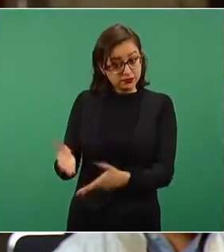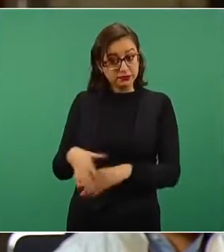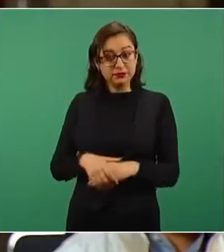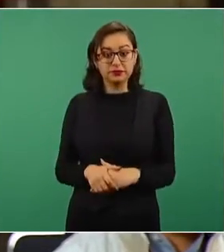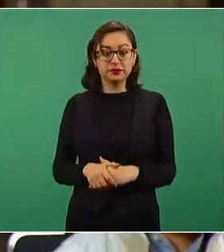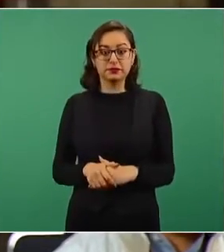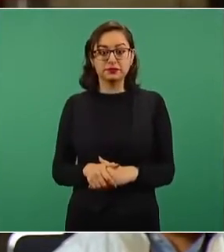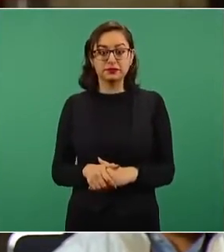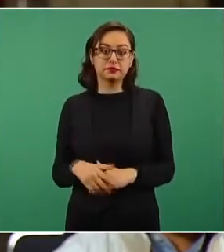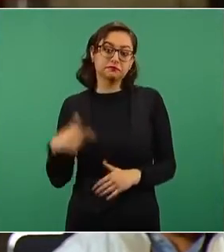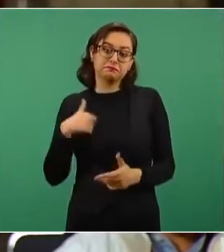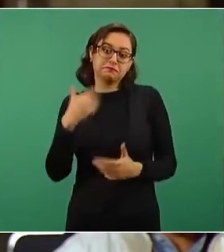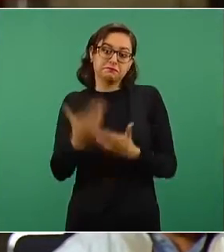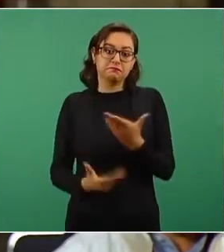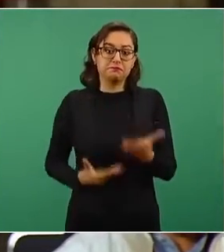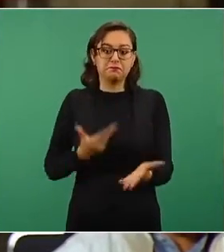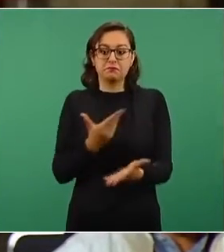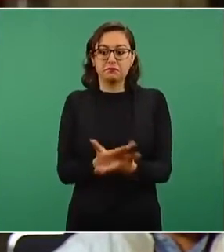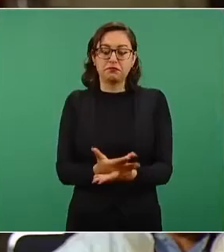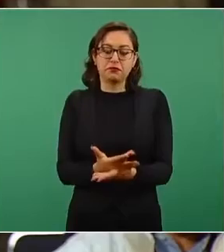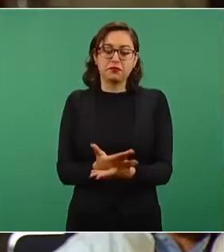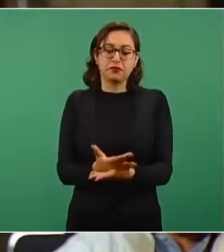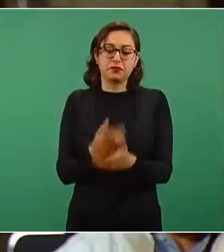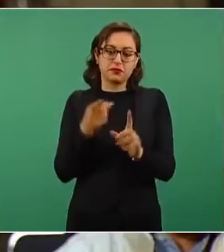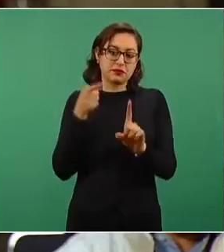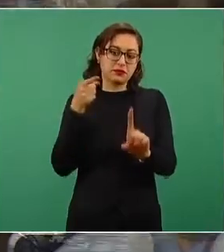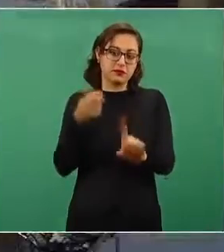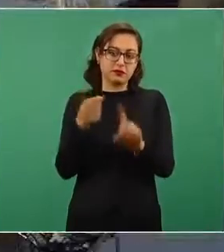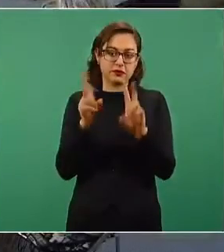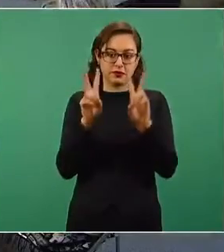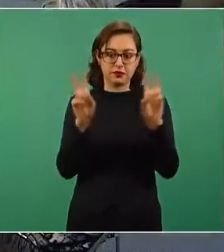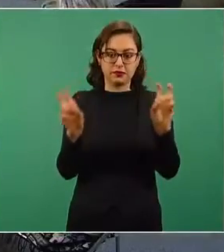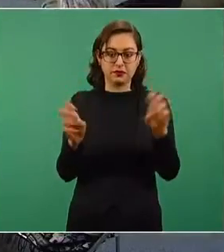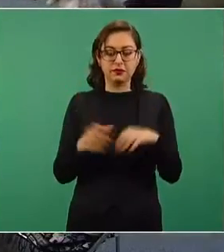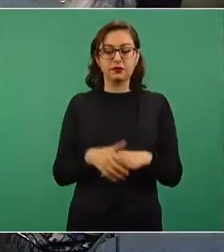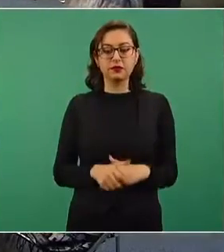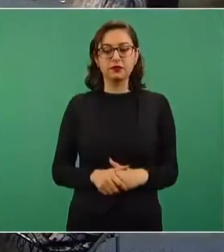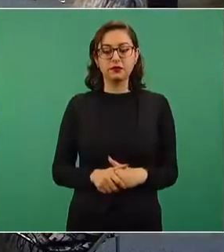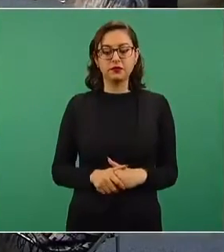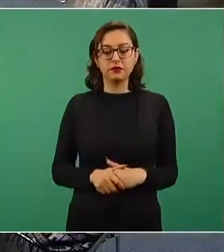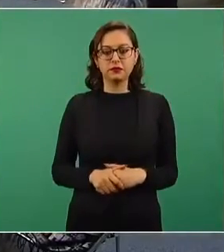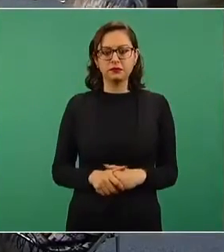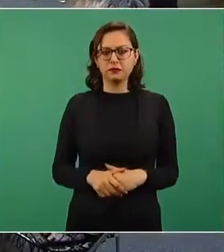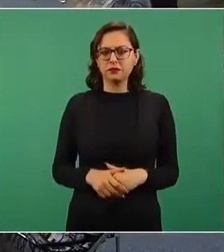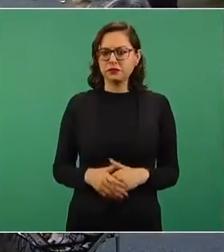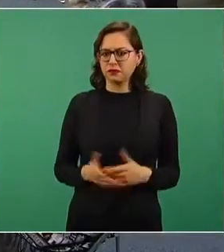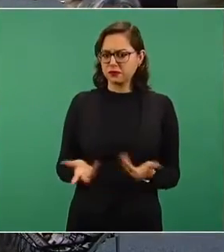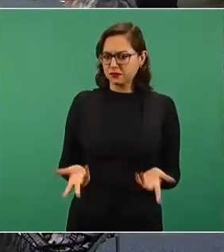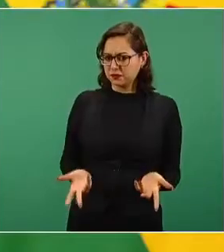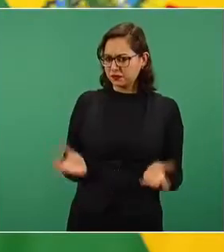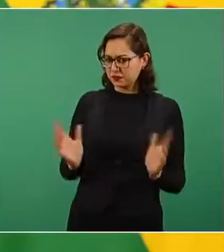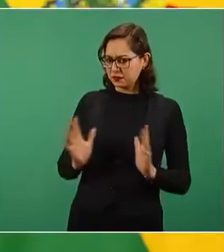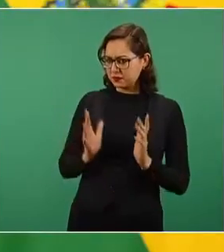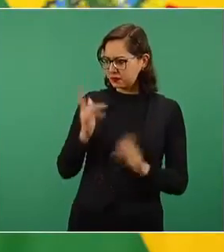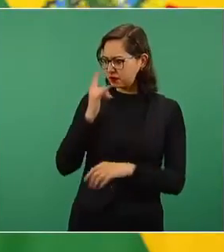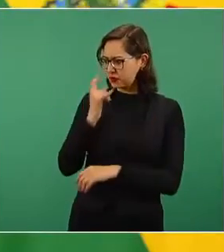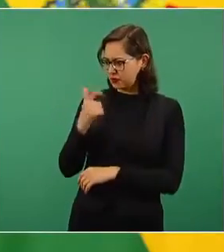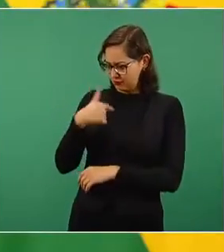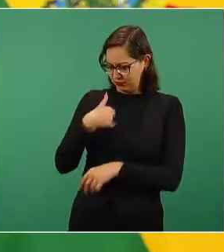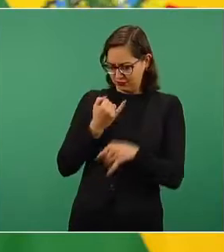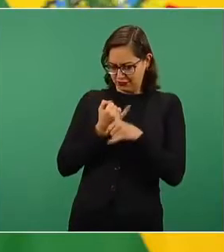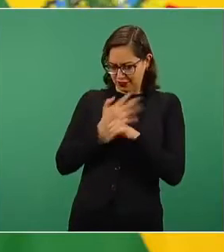Y es el planteamiento en concreto sobre ese tema. Pues fíjate que yo tengo otros datos.